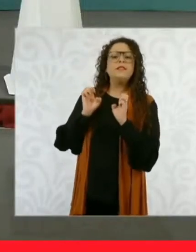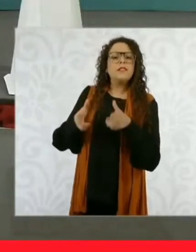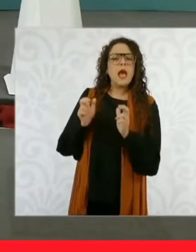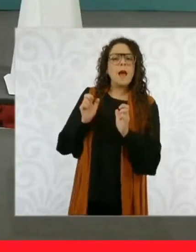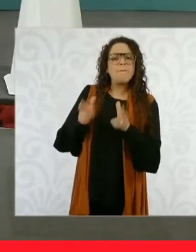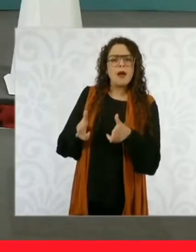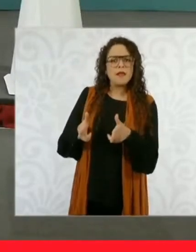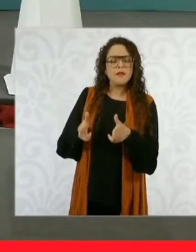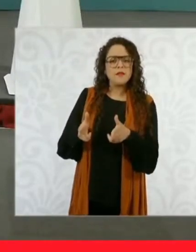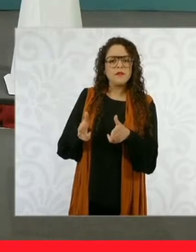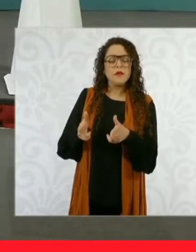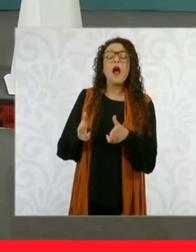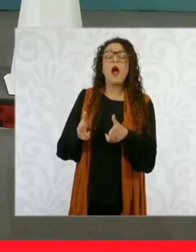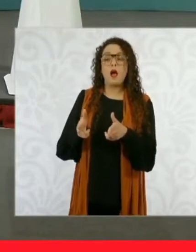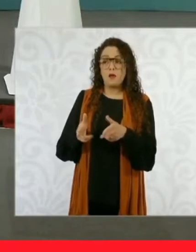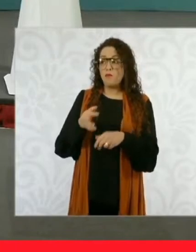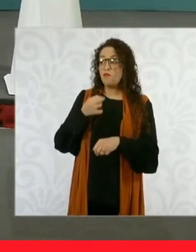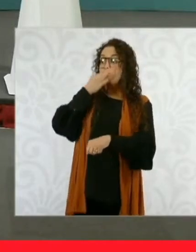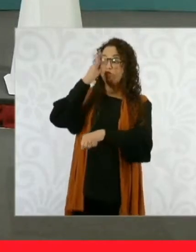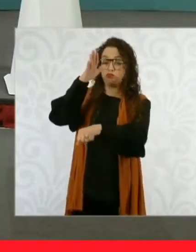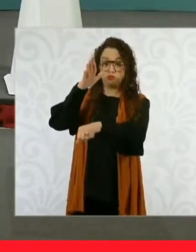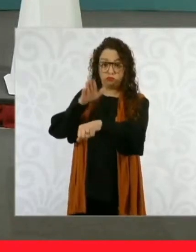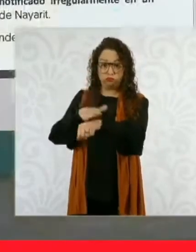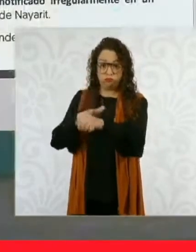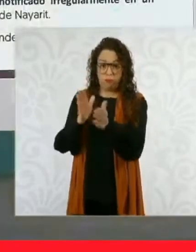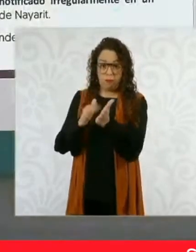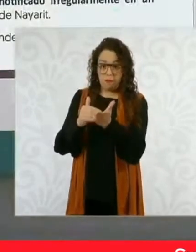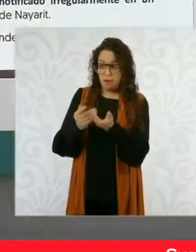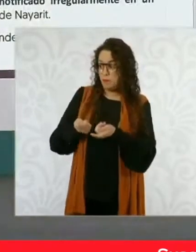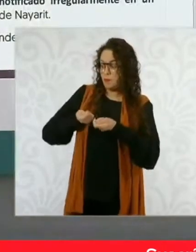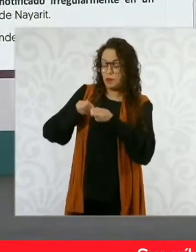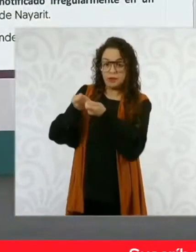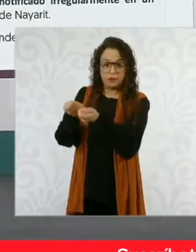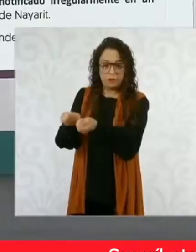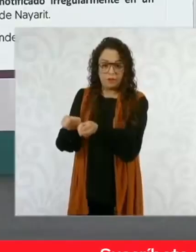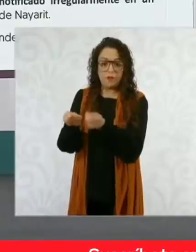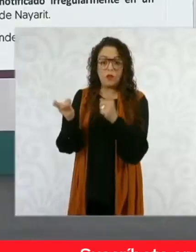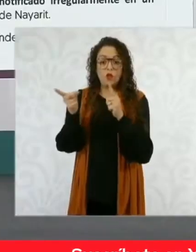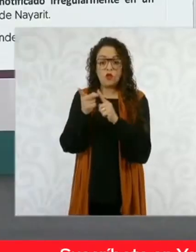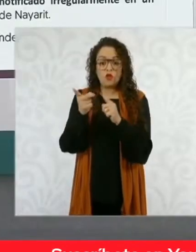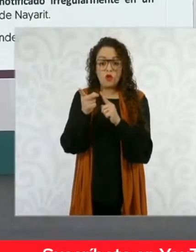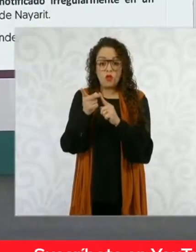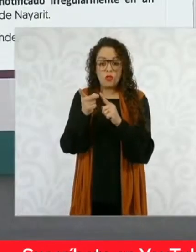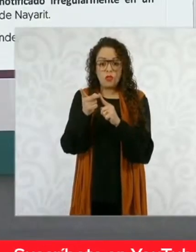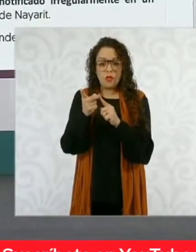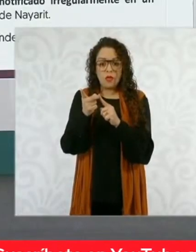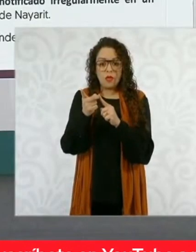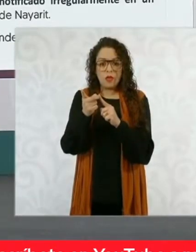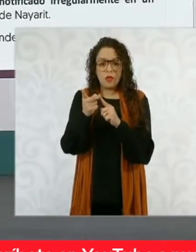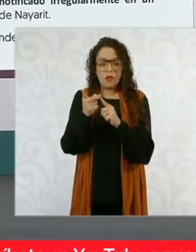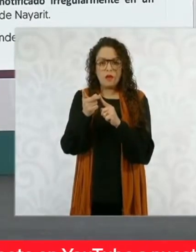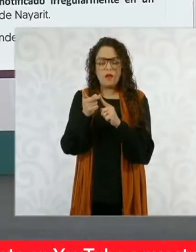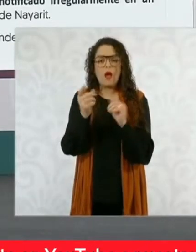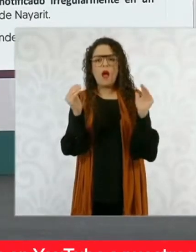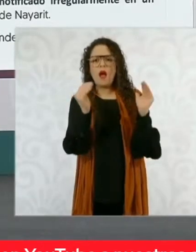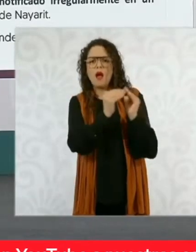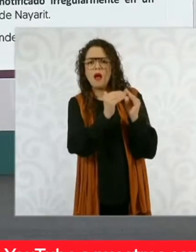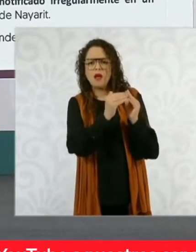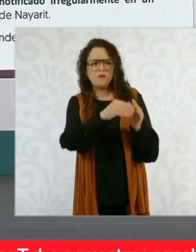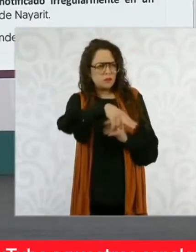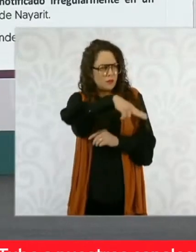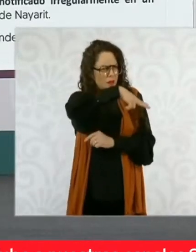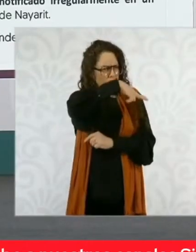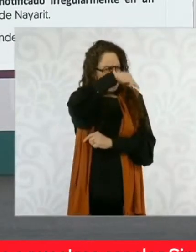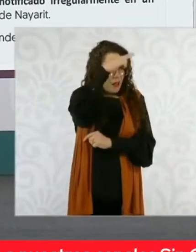fue notificado irregularmente en un domicilio en Nayarit, dentro de un